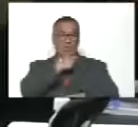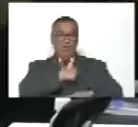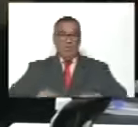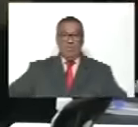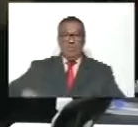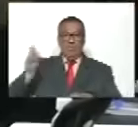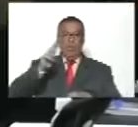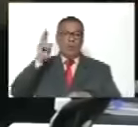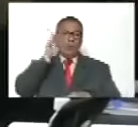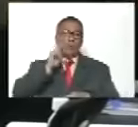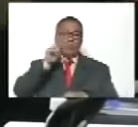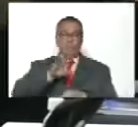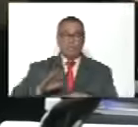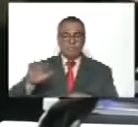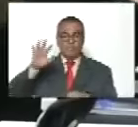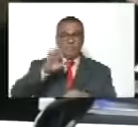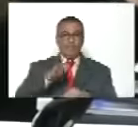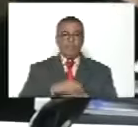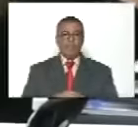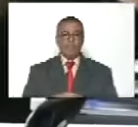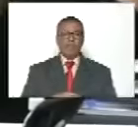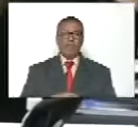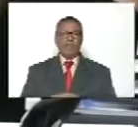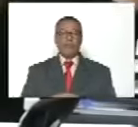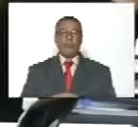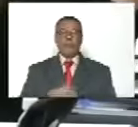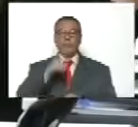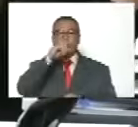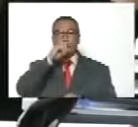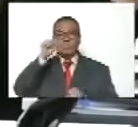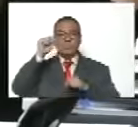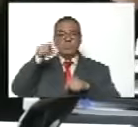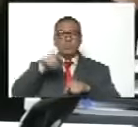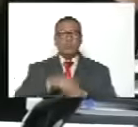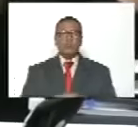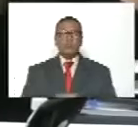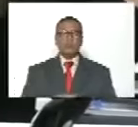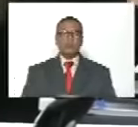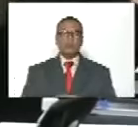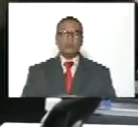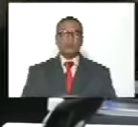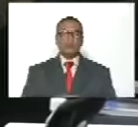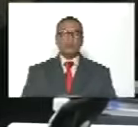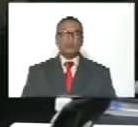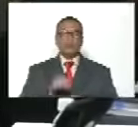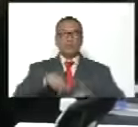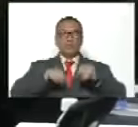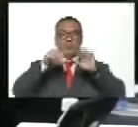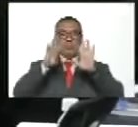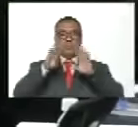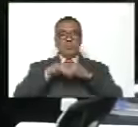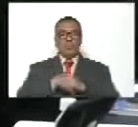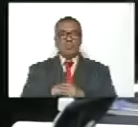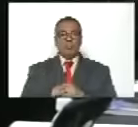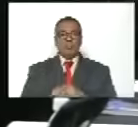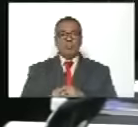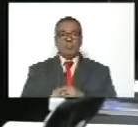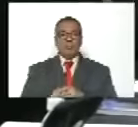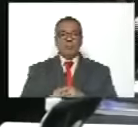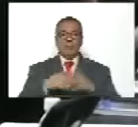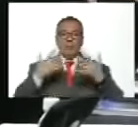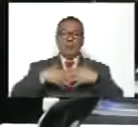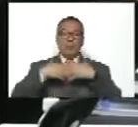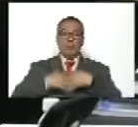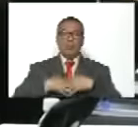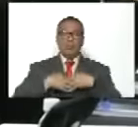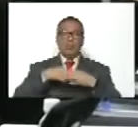presidente de la República Bolivariana de Venezuela, Nicolás Maduro. Y el 19, y la empresa